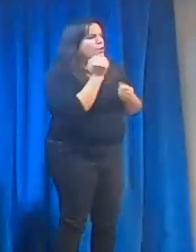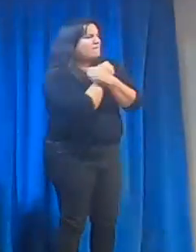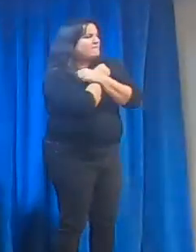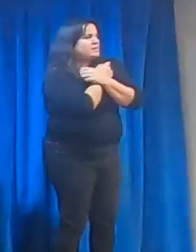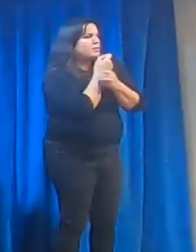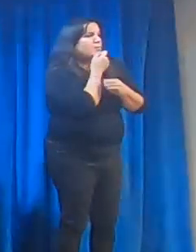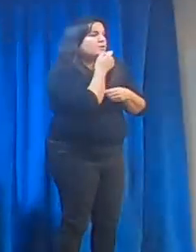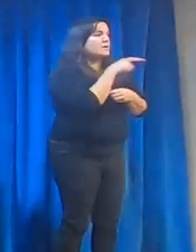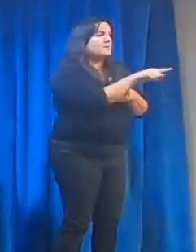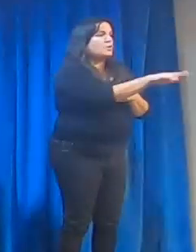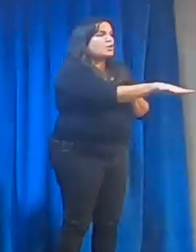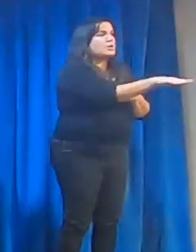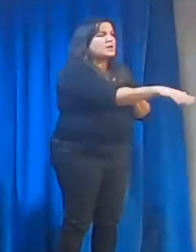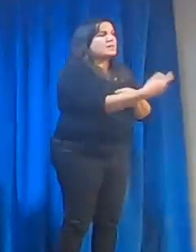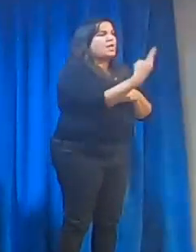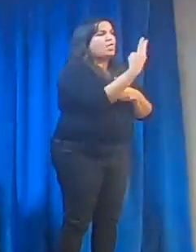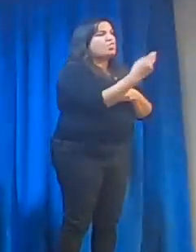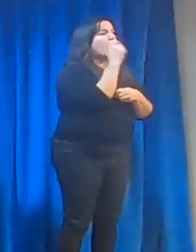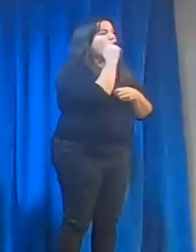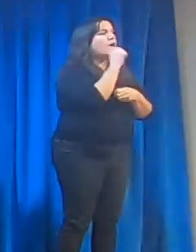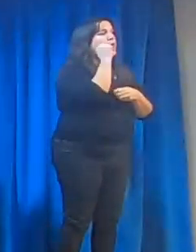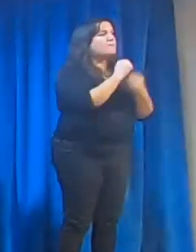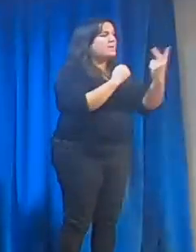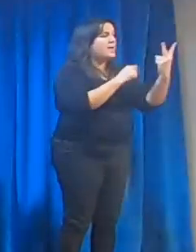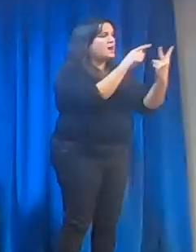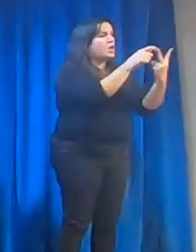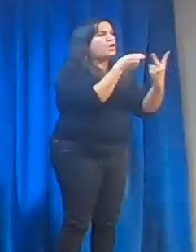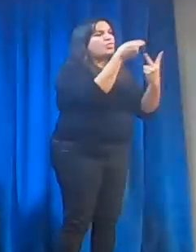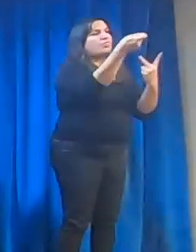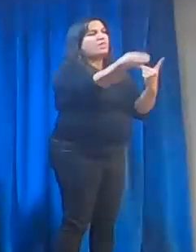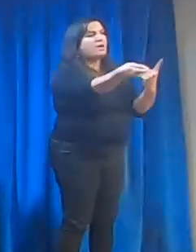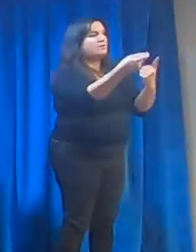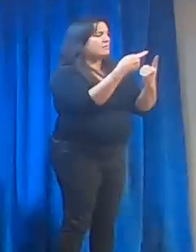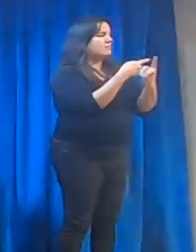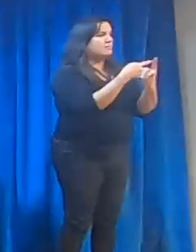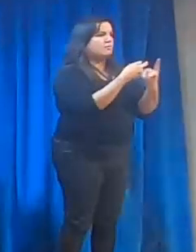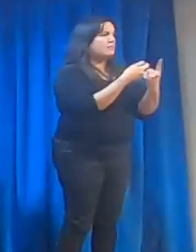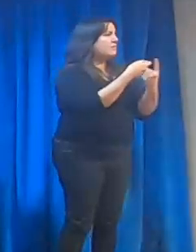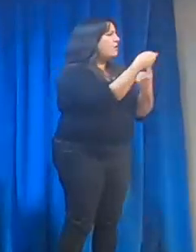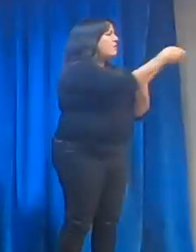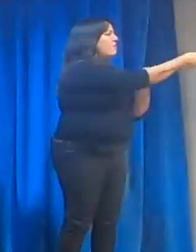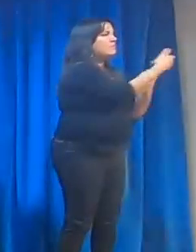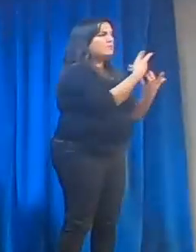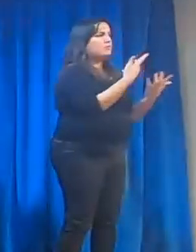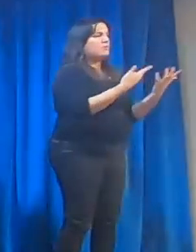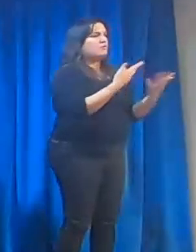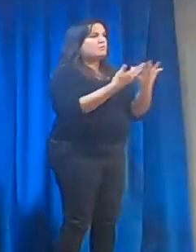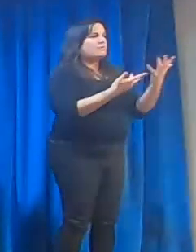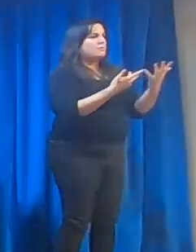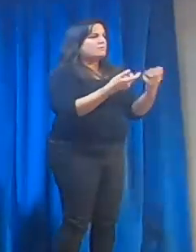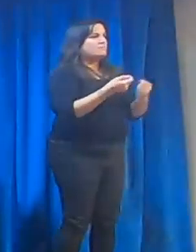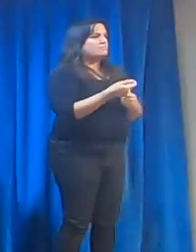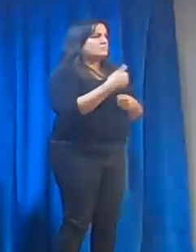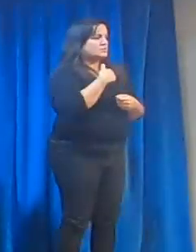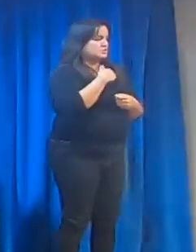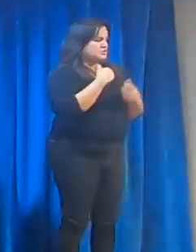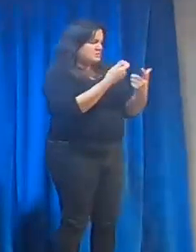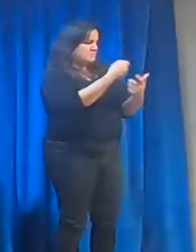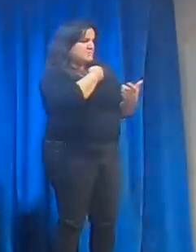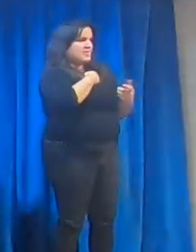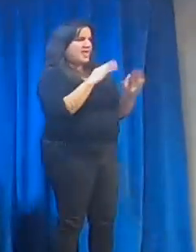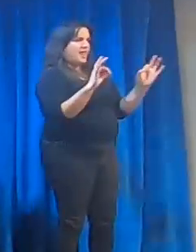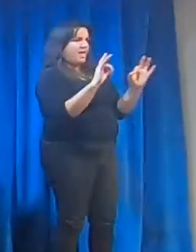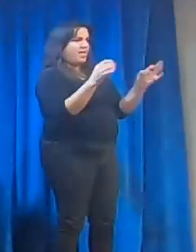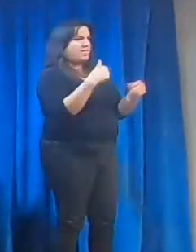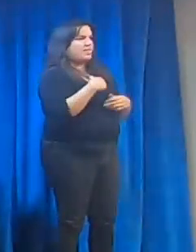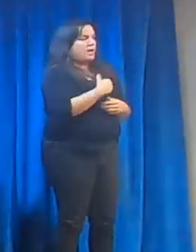2 caramelos, y le dio uno a un amigo, se quedó otro a él, y a él no le dio. Y él se sintió mal. Por eso que la